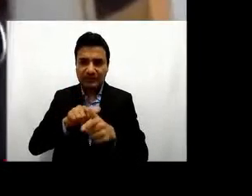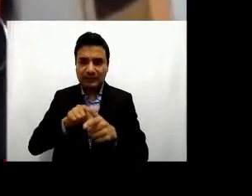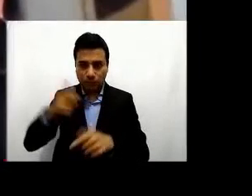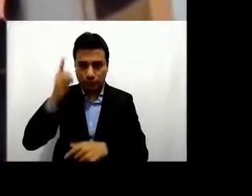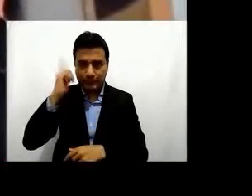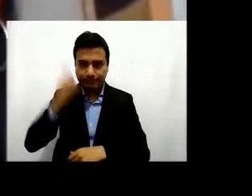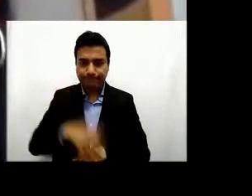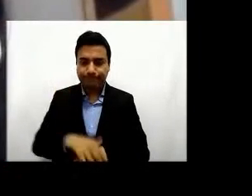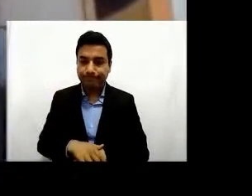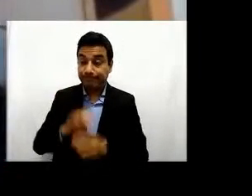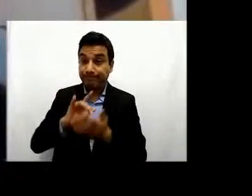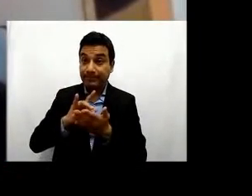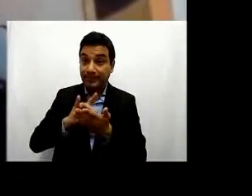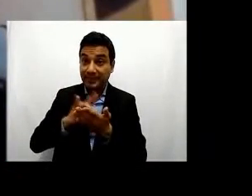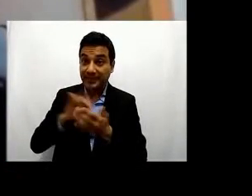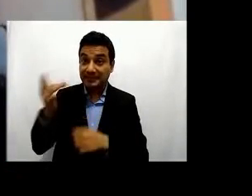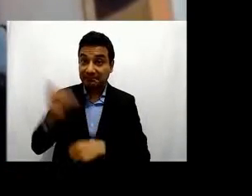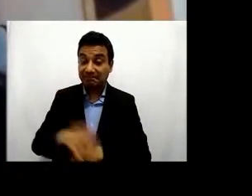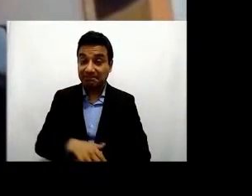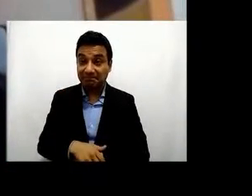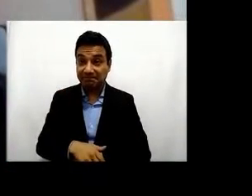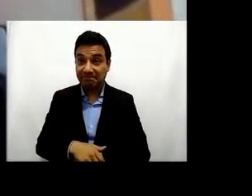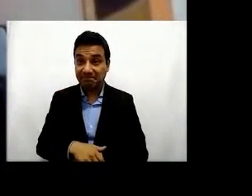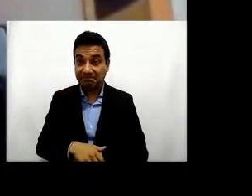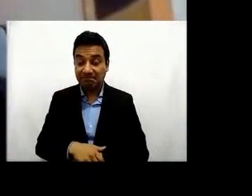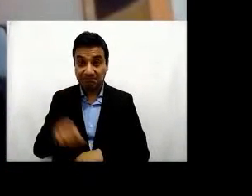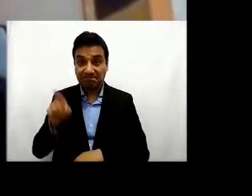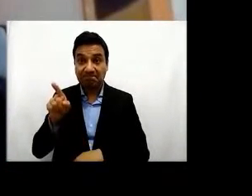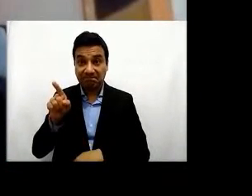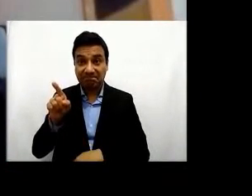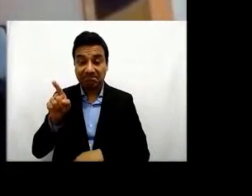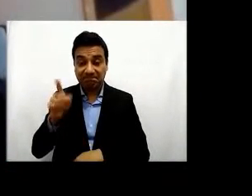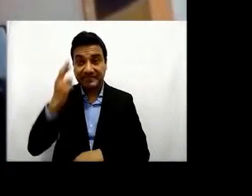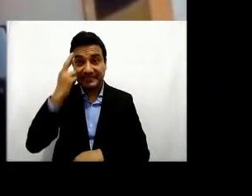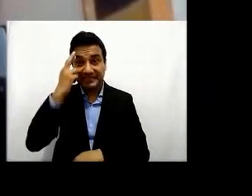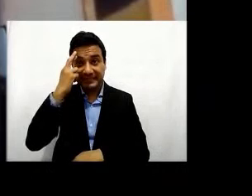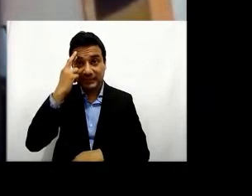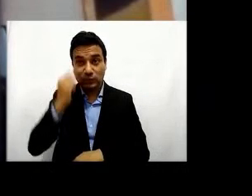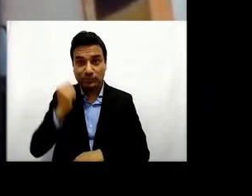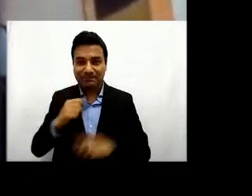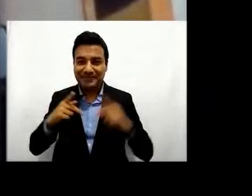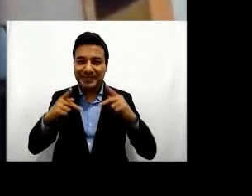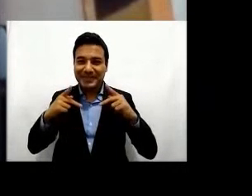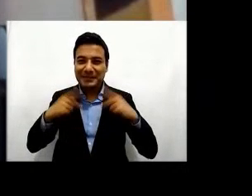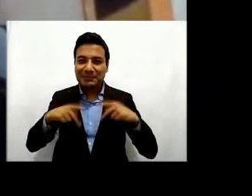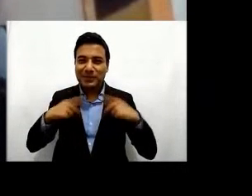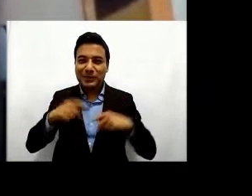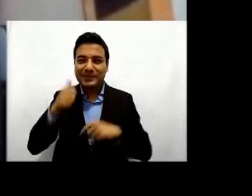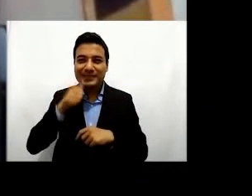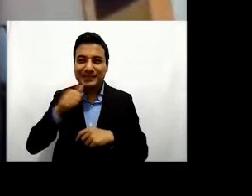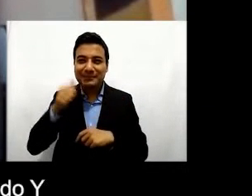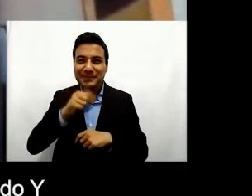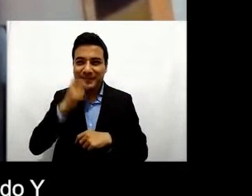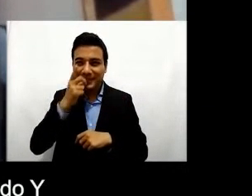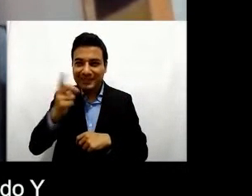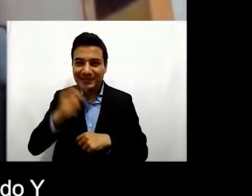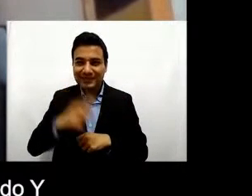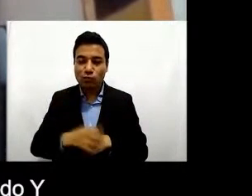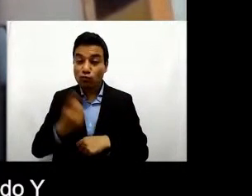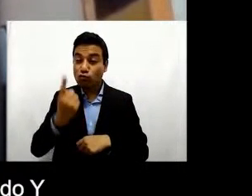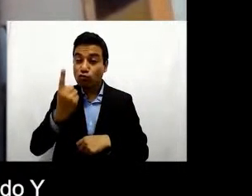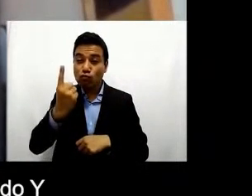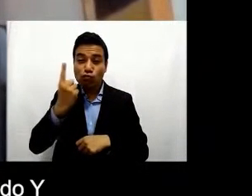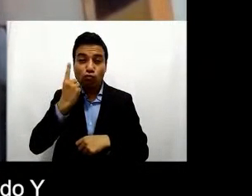Muchas gracias, Celia. Me recuerdas la máxima de que lo único constante es el cambio, ¿no? Que hay que